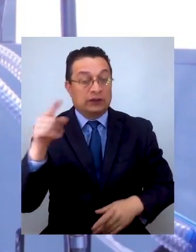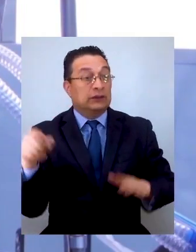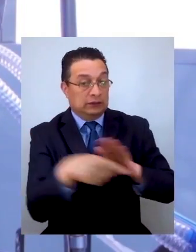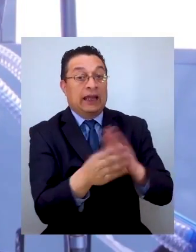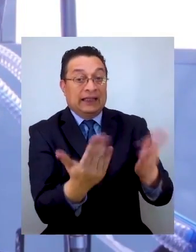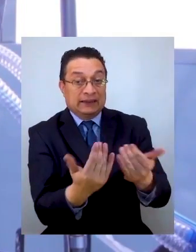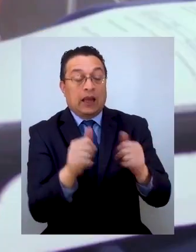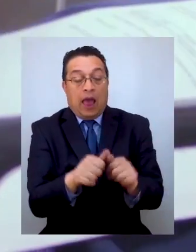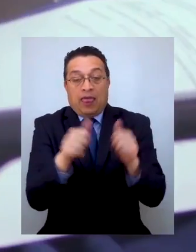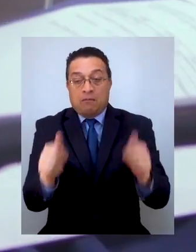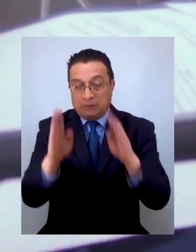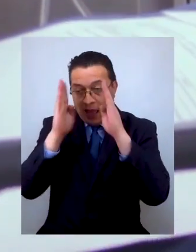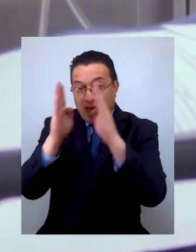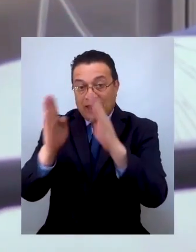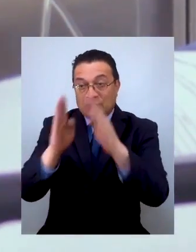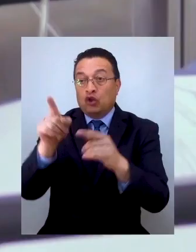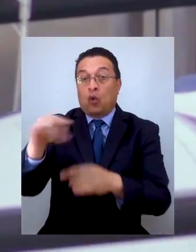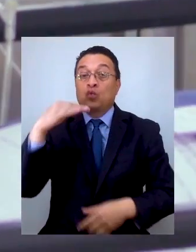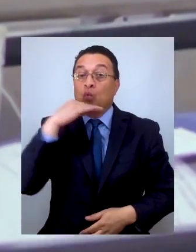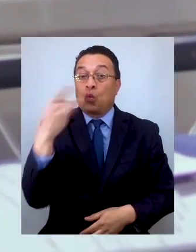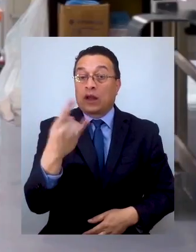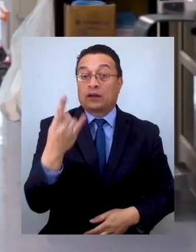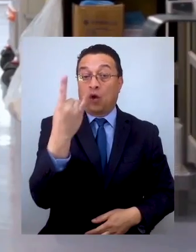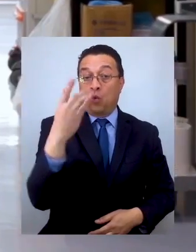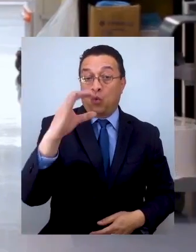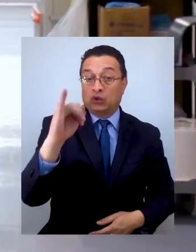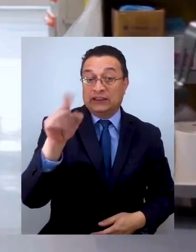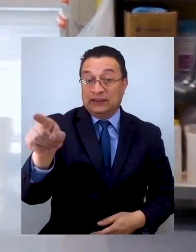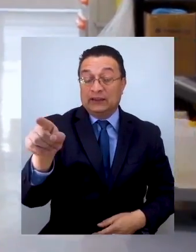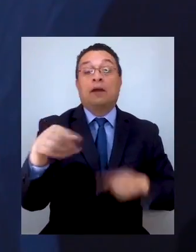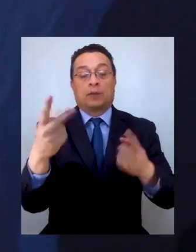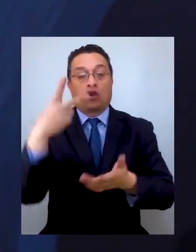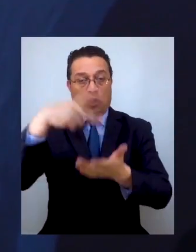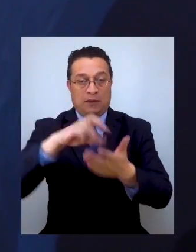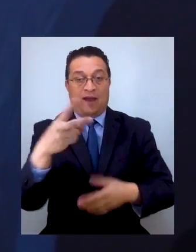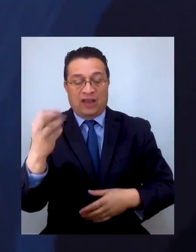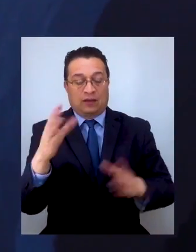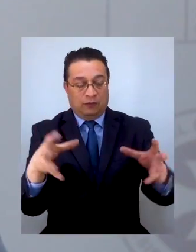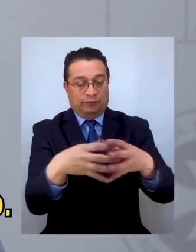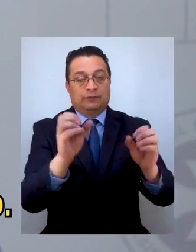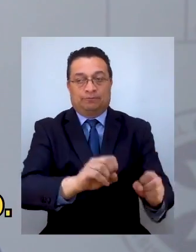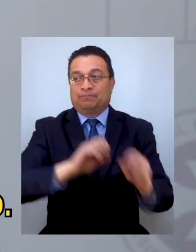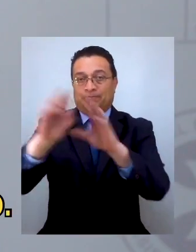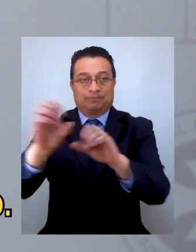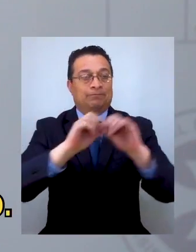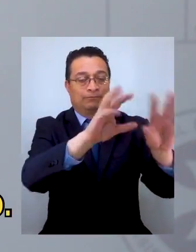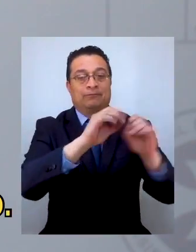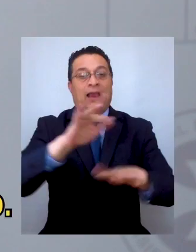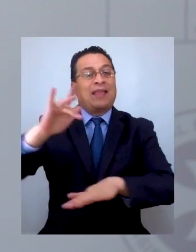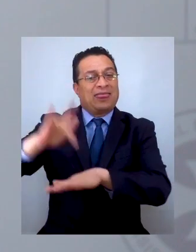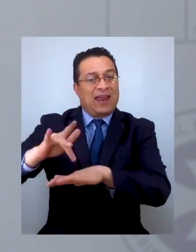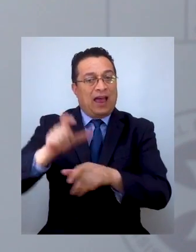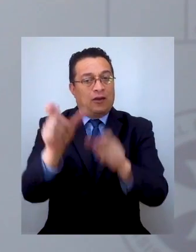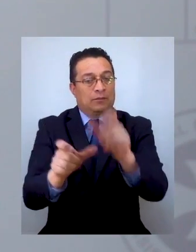UPC, además de mantener la atención de pacientes en la urgencia y en la UCI, es que se crea en junio del 2020 la unidad de traslado de pacientes